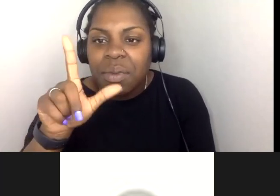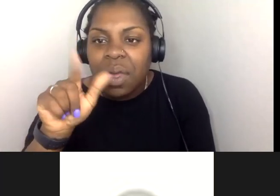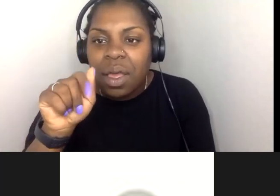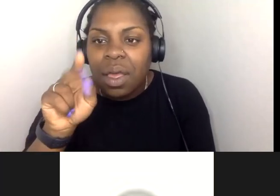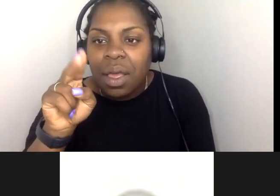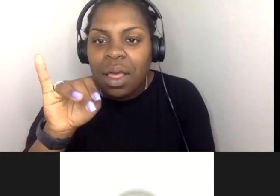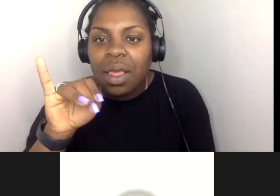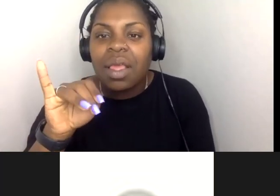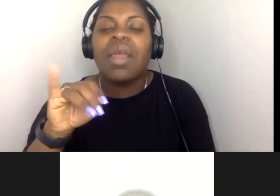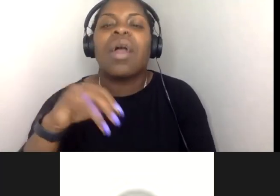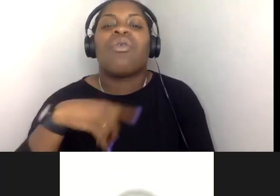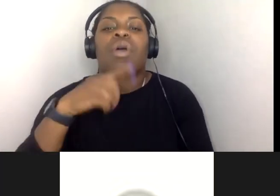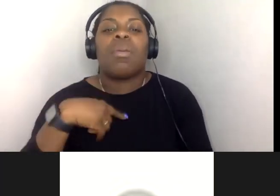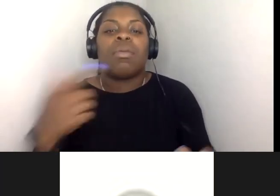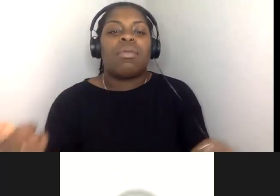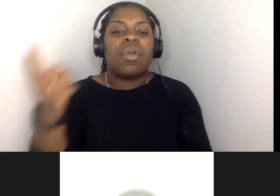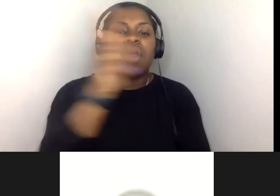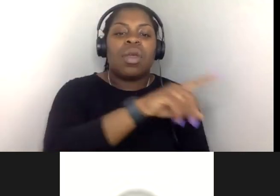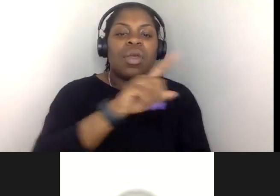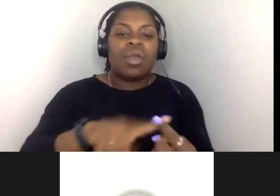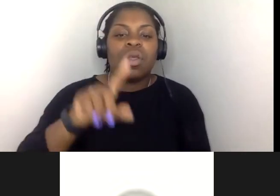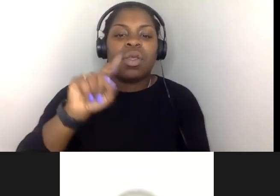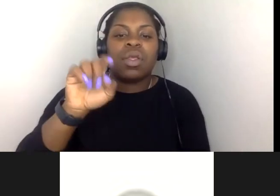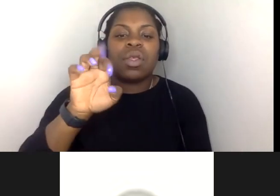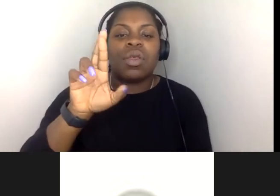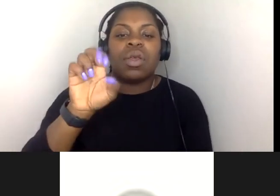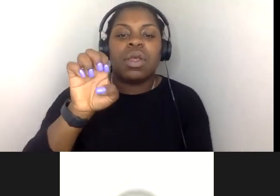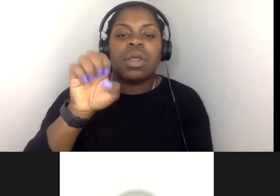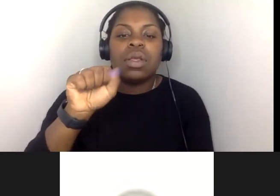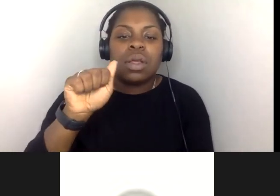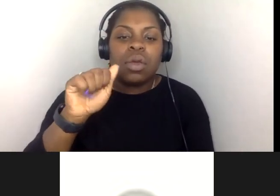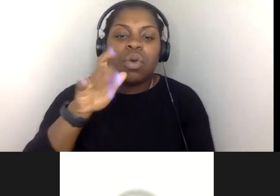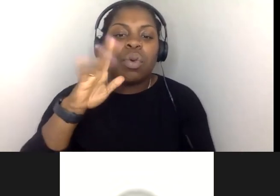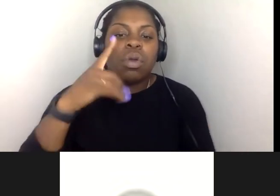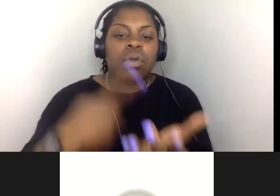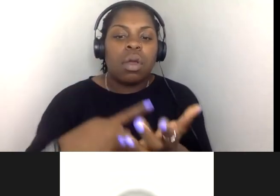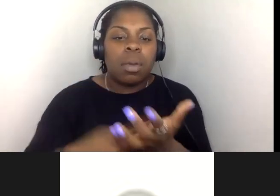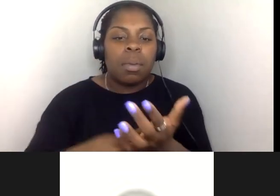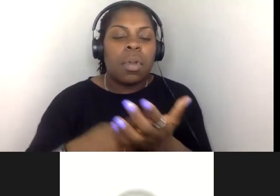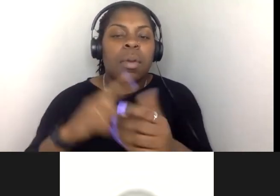Bueno, se lo voy a pasar a Adrián, que va a hablar de la membresía.